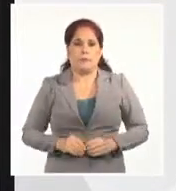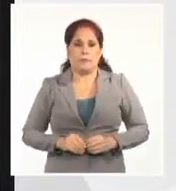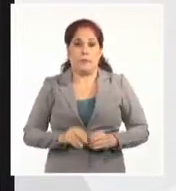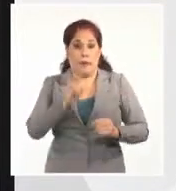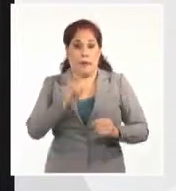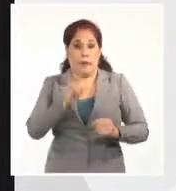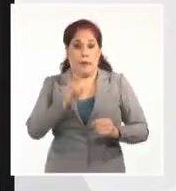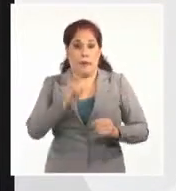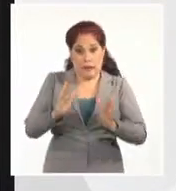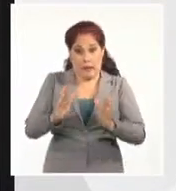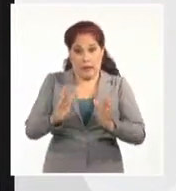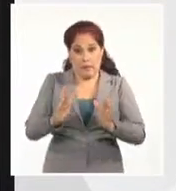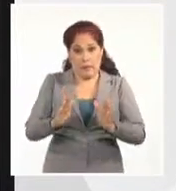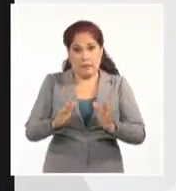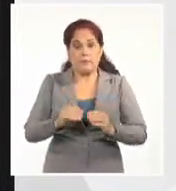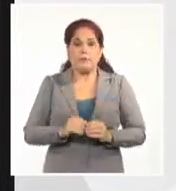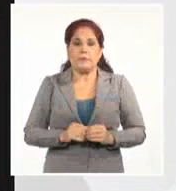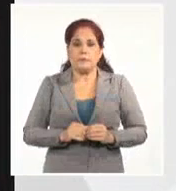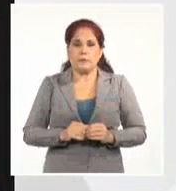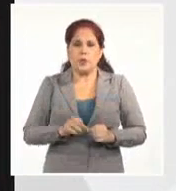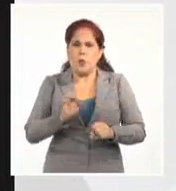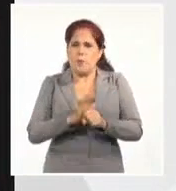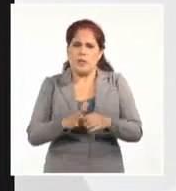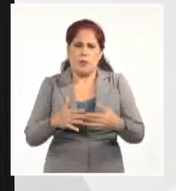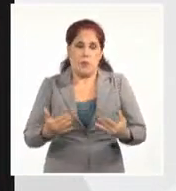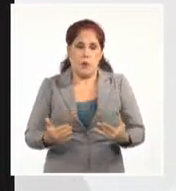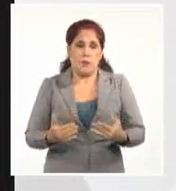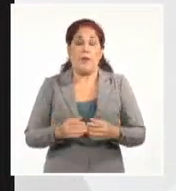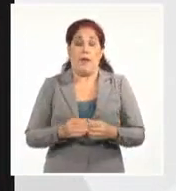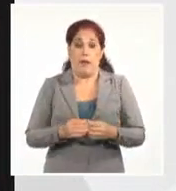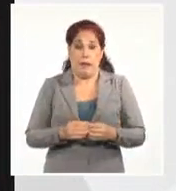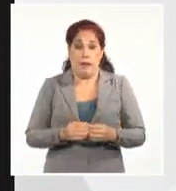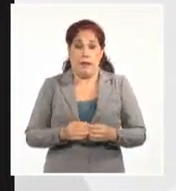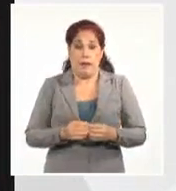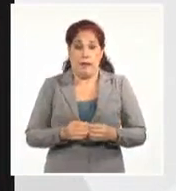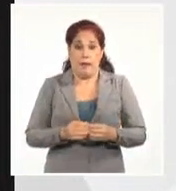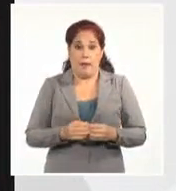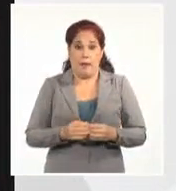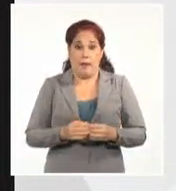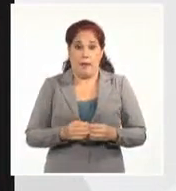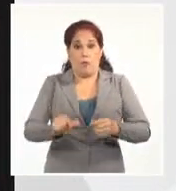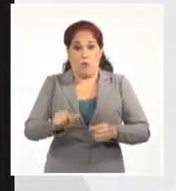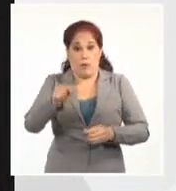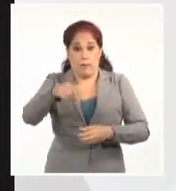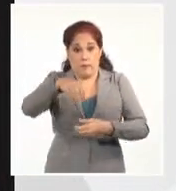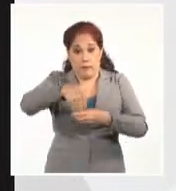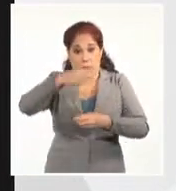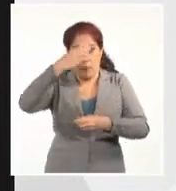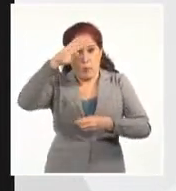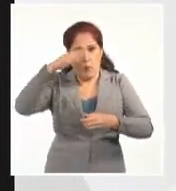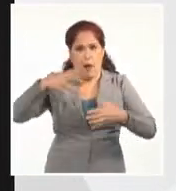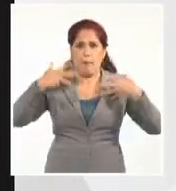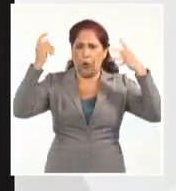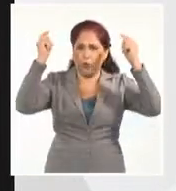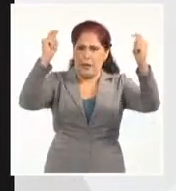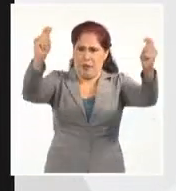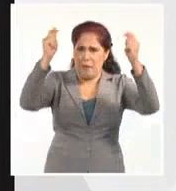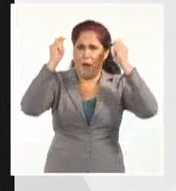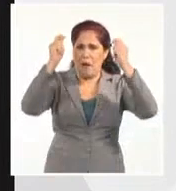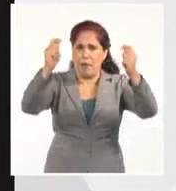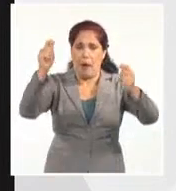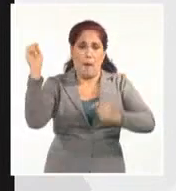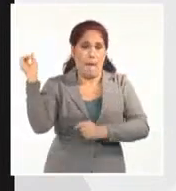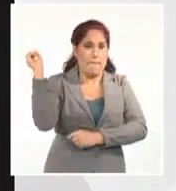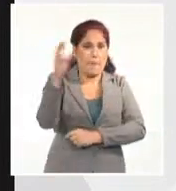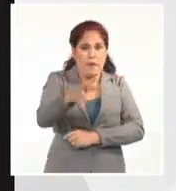que empieza cuando empiezan las primeras manifestaciones, y que, bueno, aunque